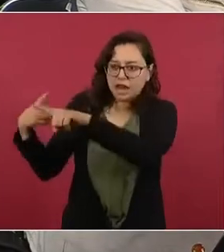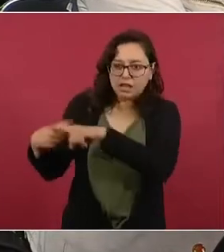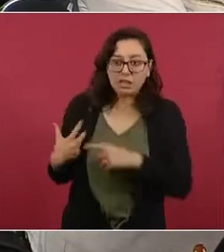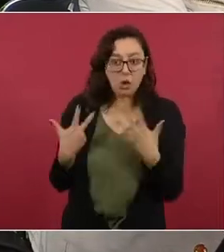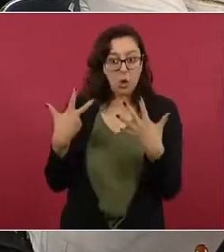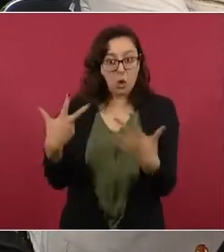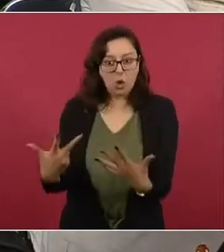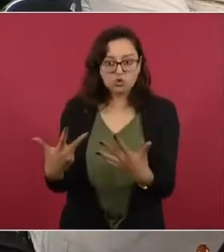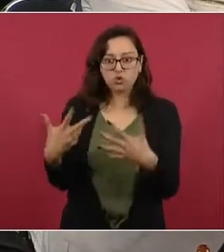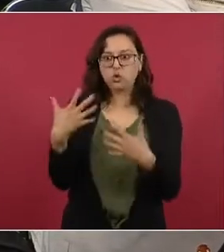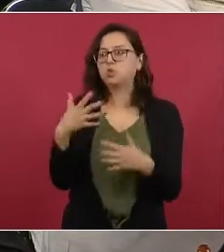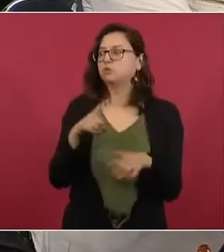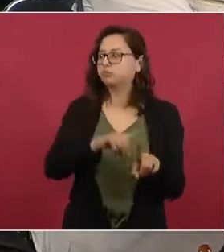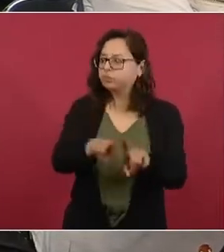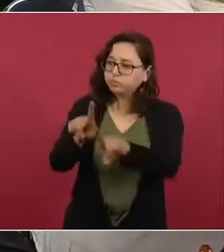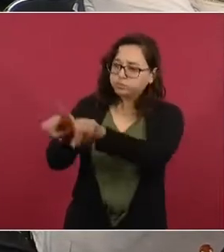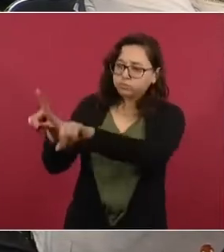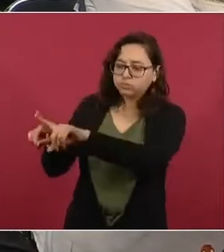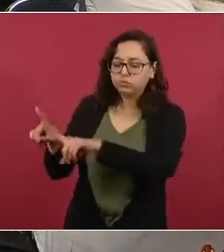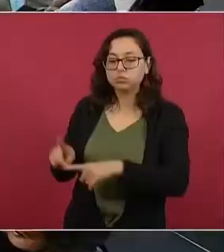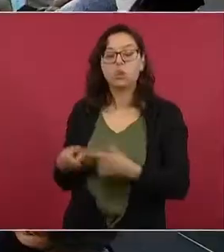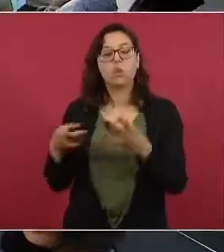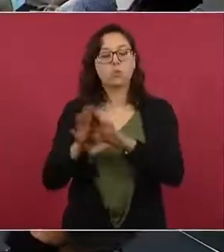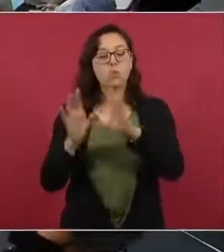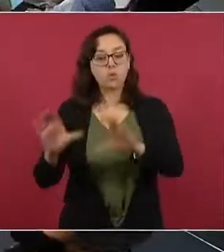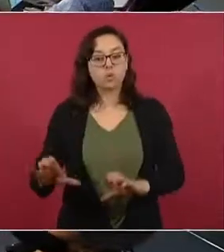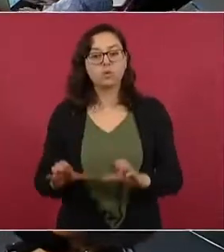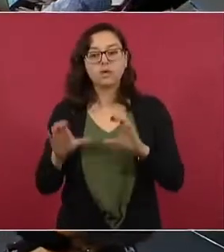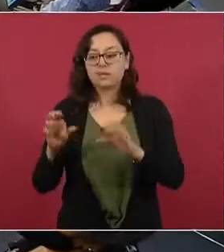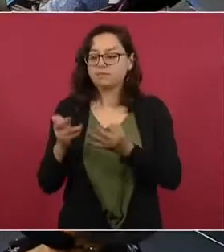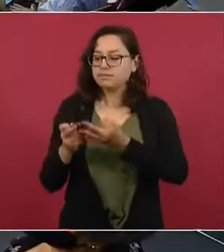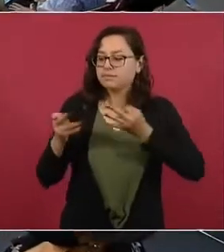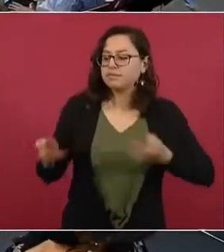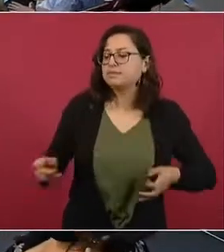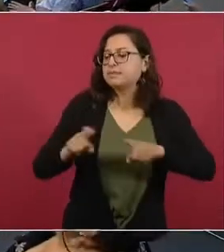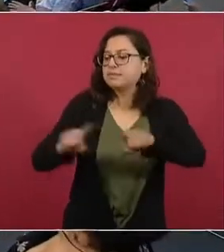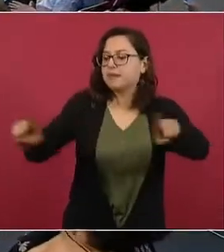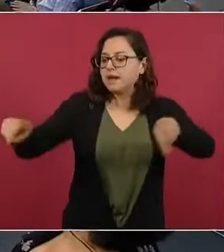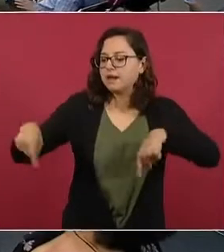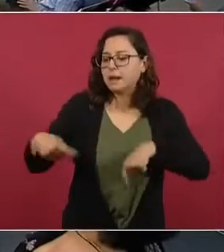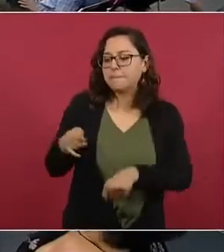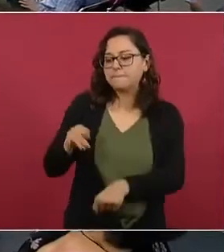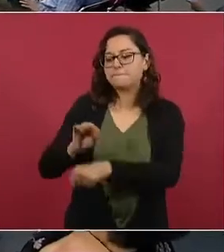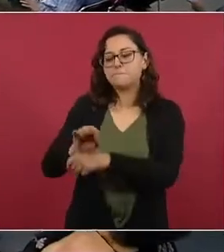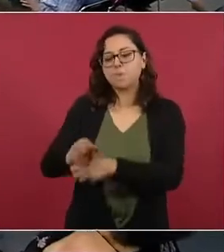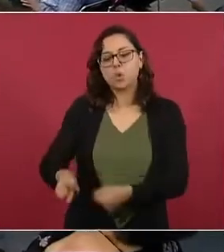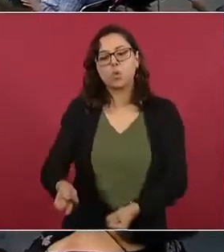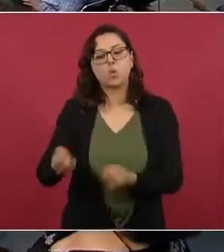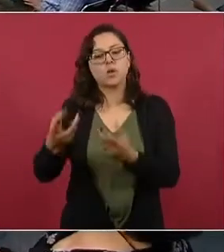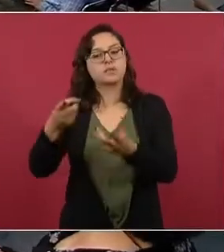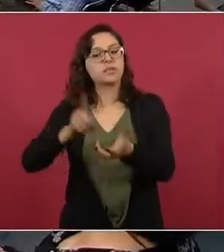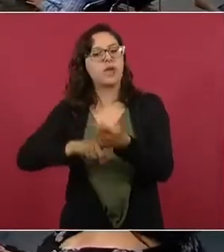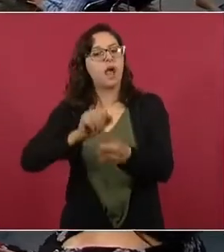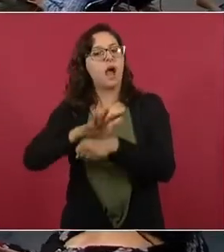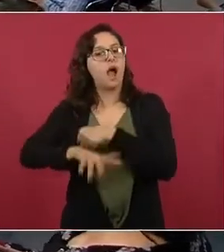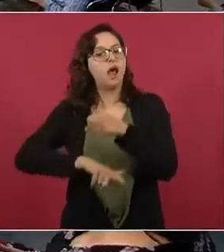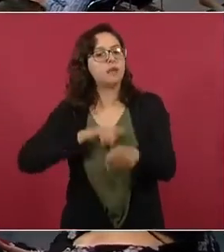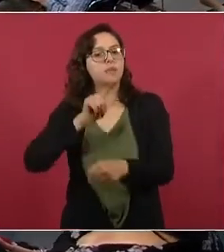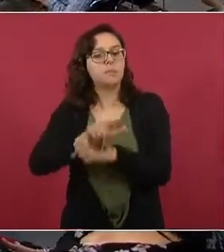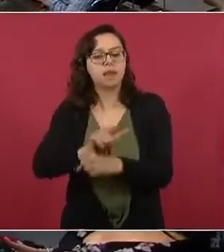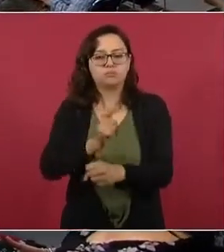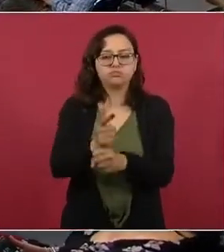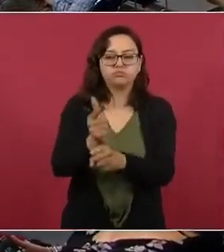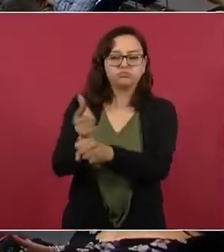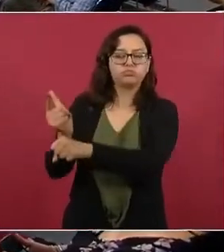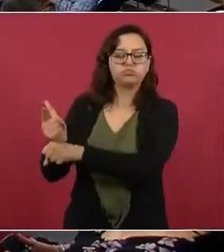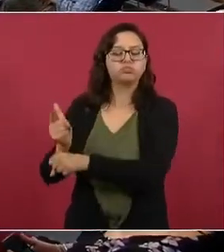si ya se tiene prospectado más o menos la extensión y cuántas especies se tienen